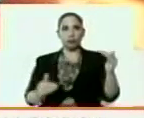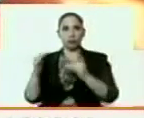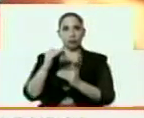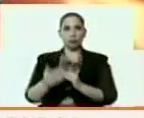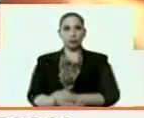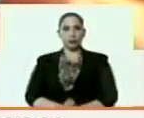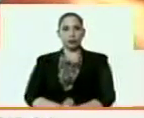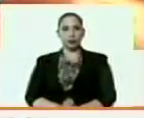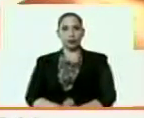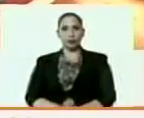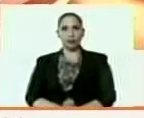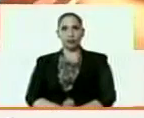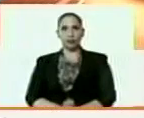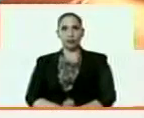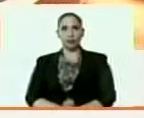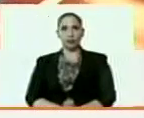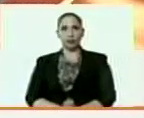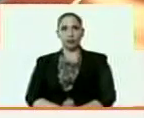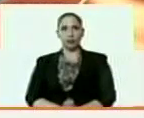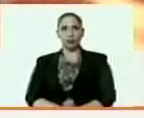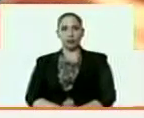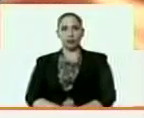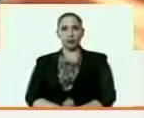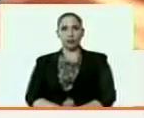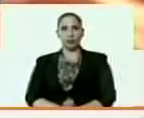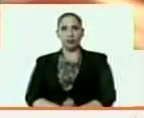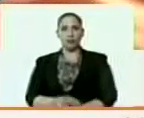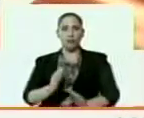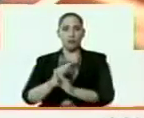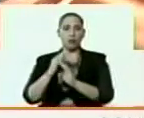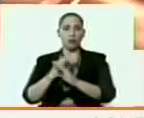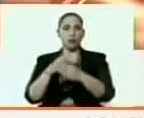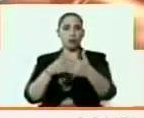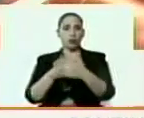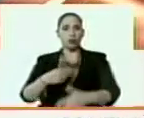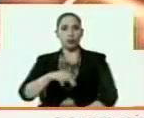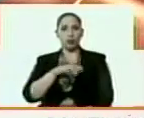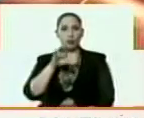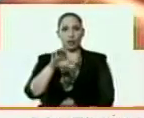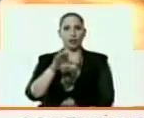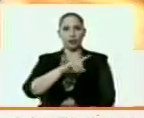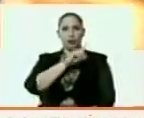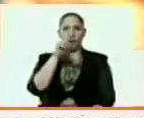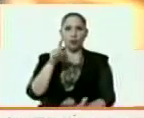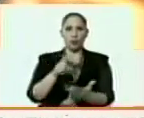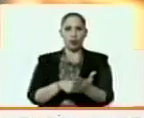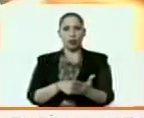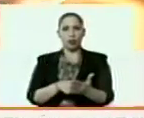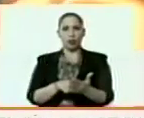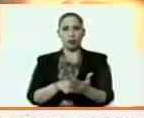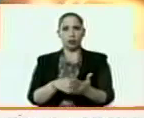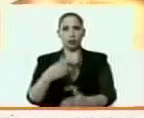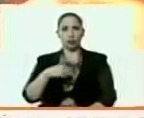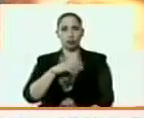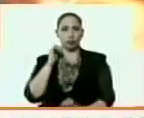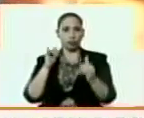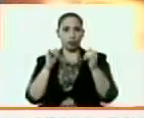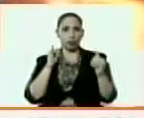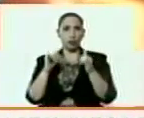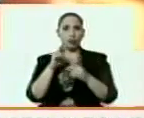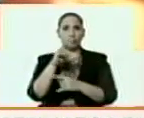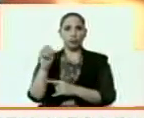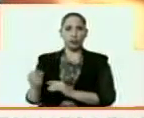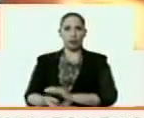de bloqueo contra Venezuela. Así que el bloqueo contra nuestra patria es absoluto. Esta semana estaremos conmemorando, Maripili, el